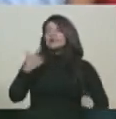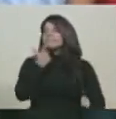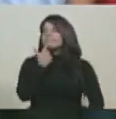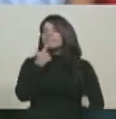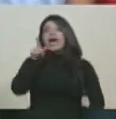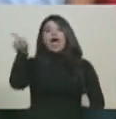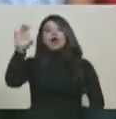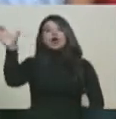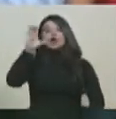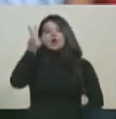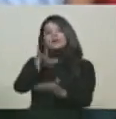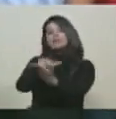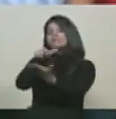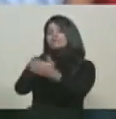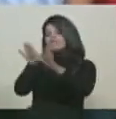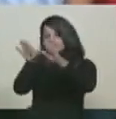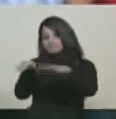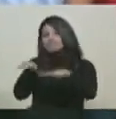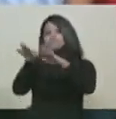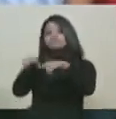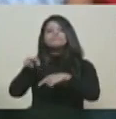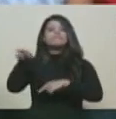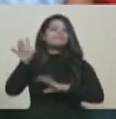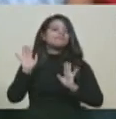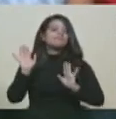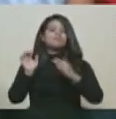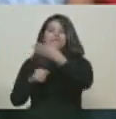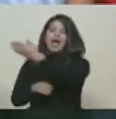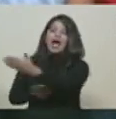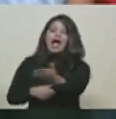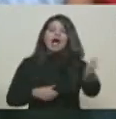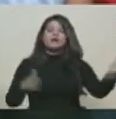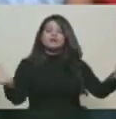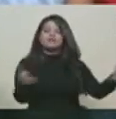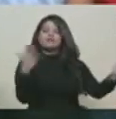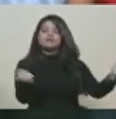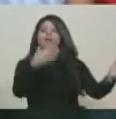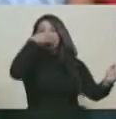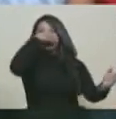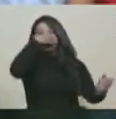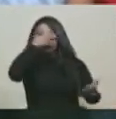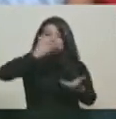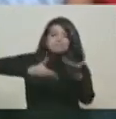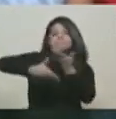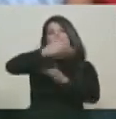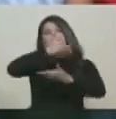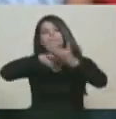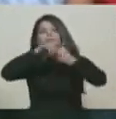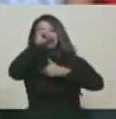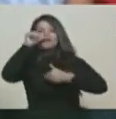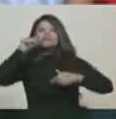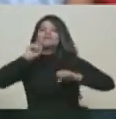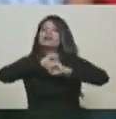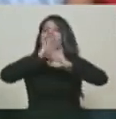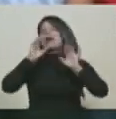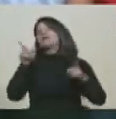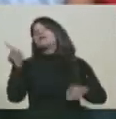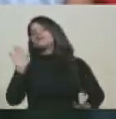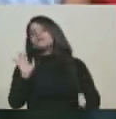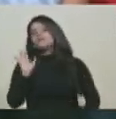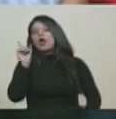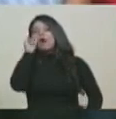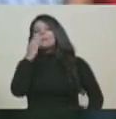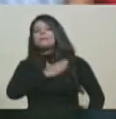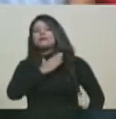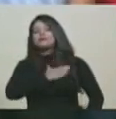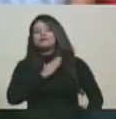oligarquía colombiana, ante el paramilitarismo, mejor dicho, el narcoparamilitarismo de Álvaro